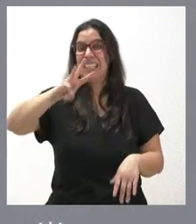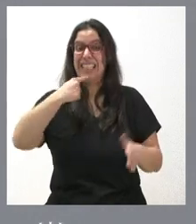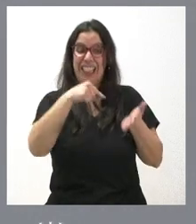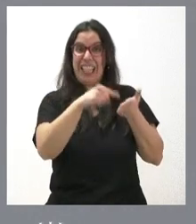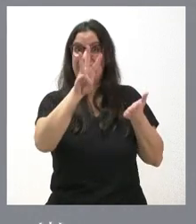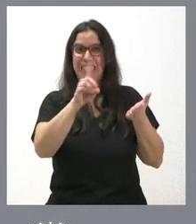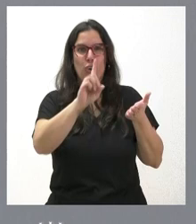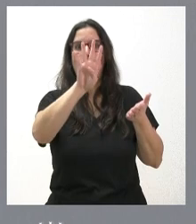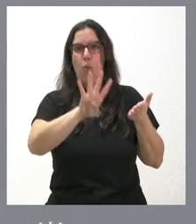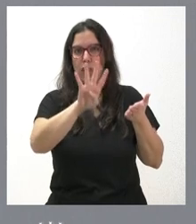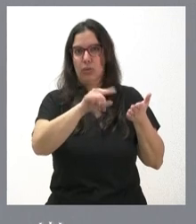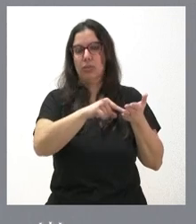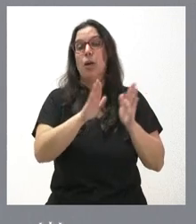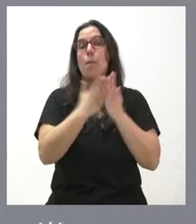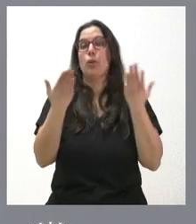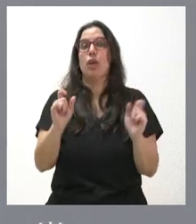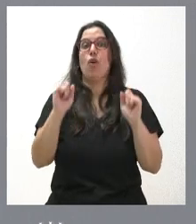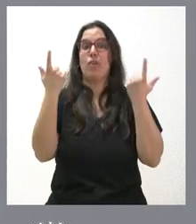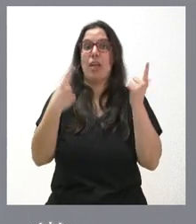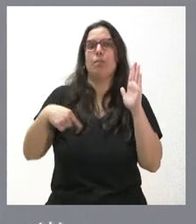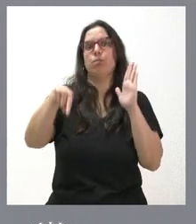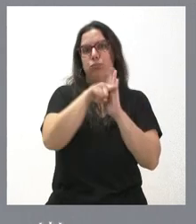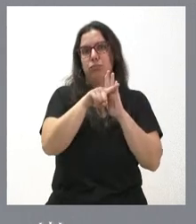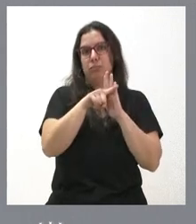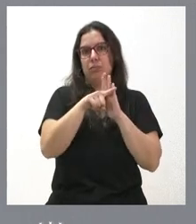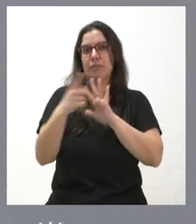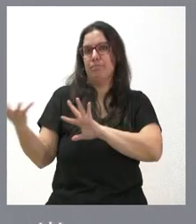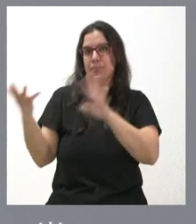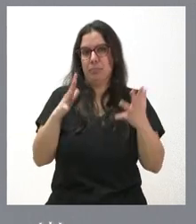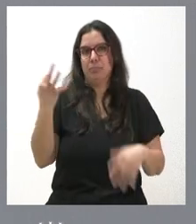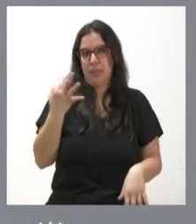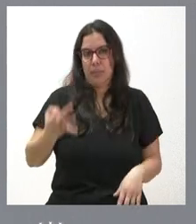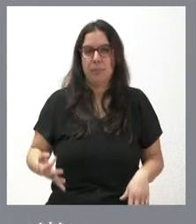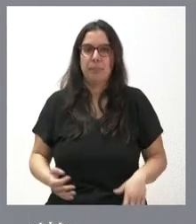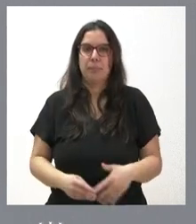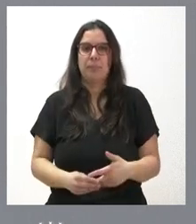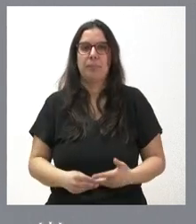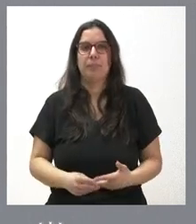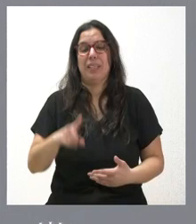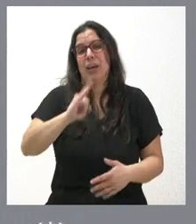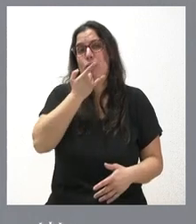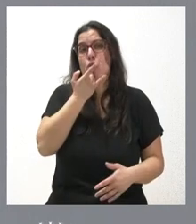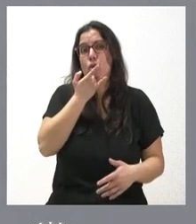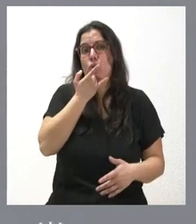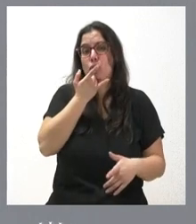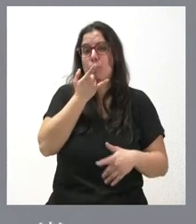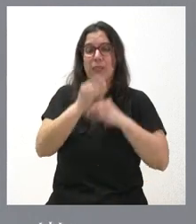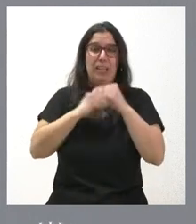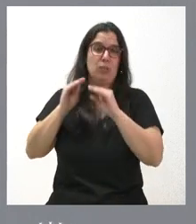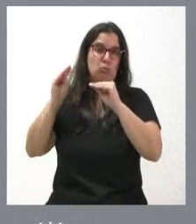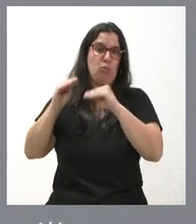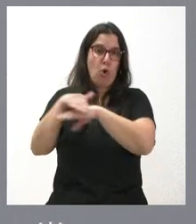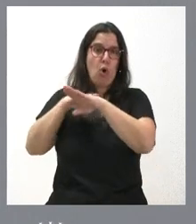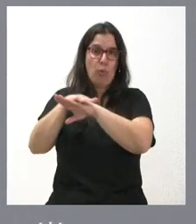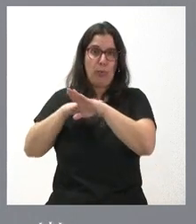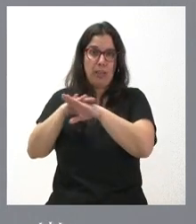figurará en el bocil al ser lógicamente la que tenemos que trasladar ese es un error que se ha cometido por parte del gobierno